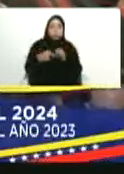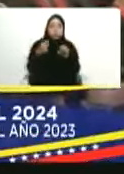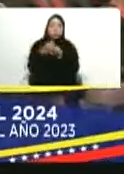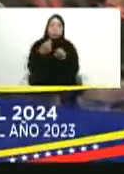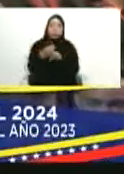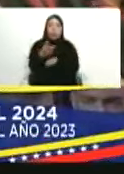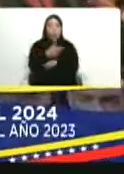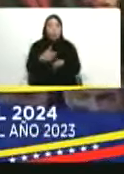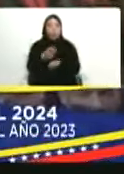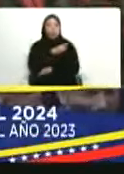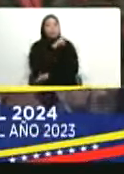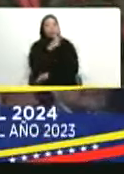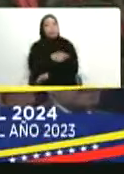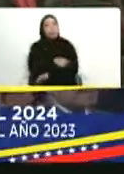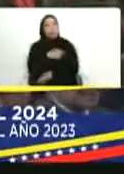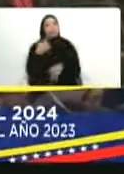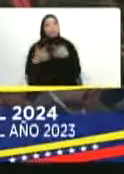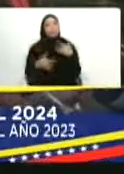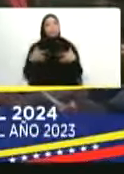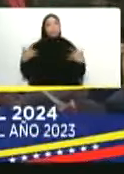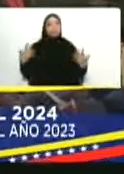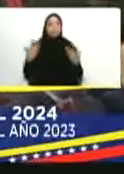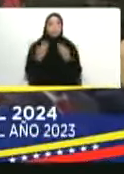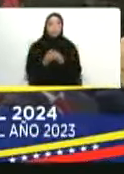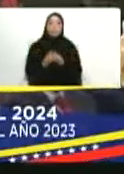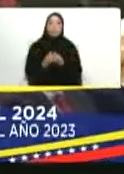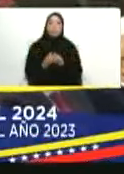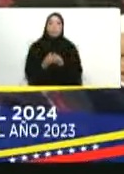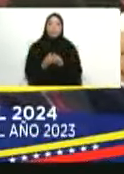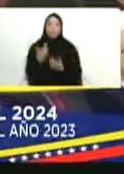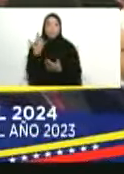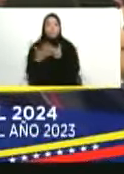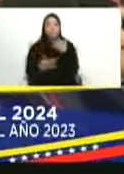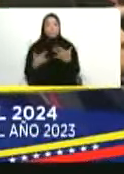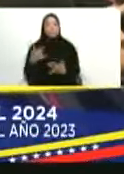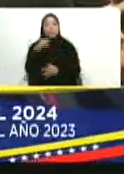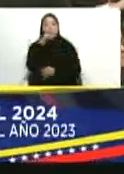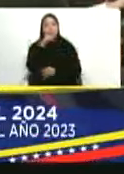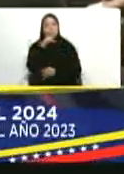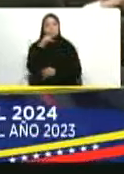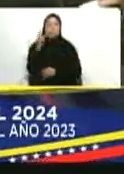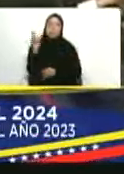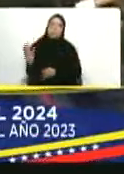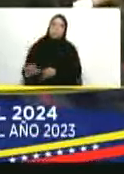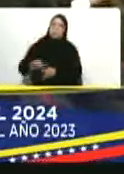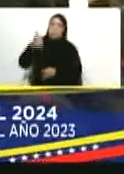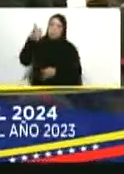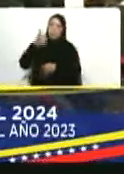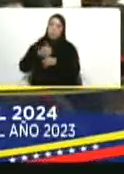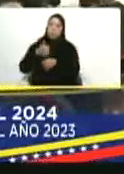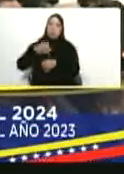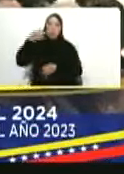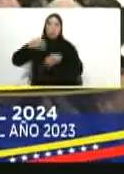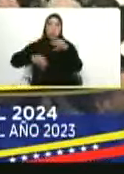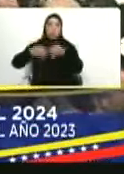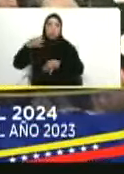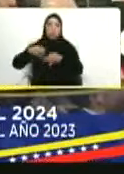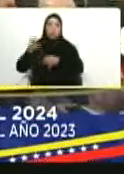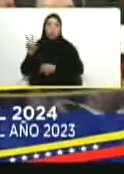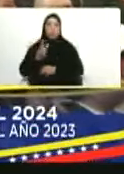poder popular que ha dado el acompañamiento a este plan estratégico del máximo tribunal del